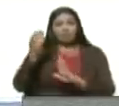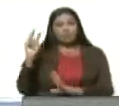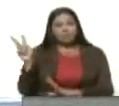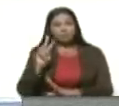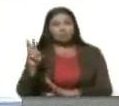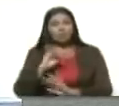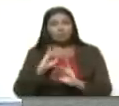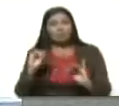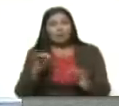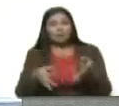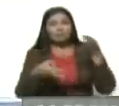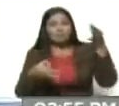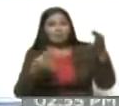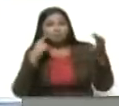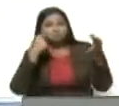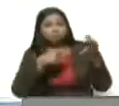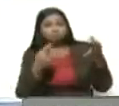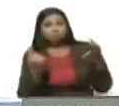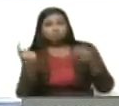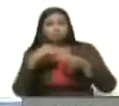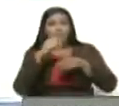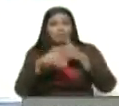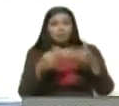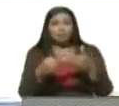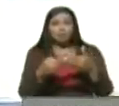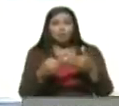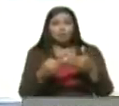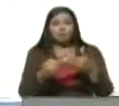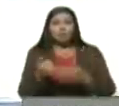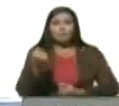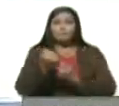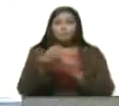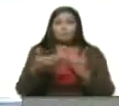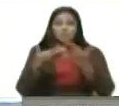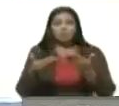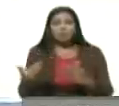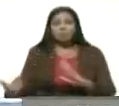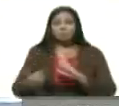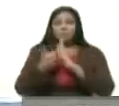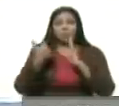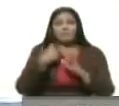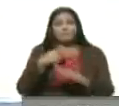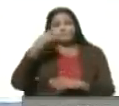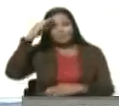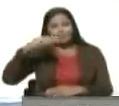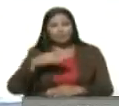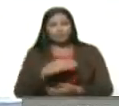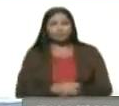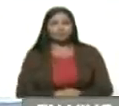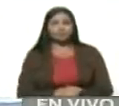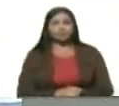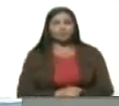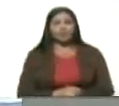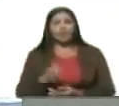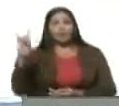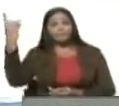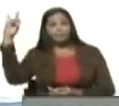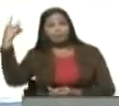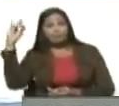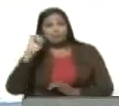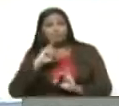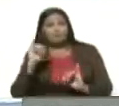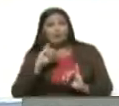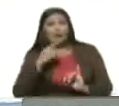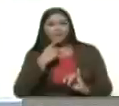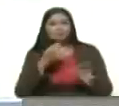Ya hay papeles que hablan de la invasión, que estaban, del apoyo que dieron al golpe militar en Bolivia, y no